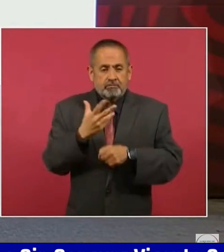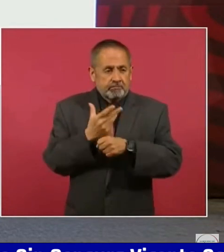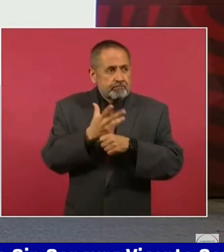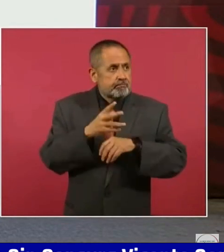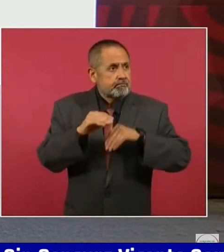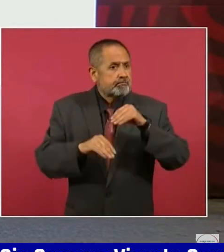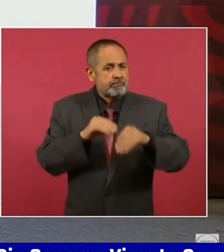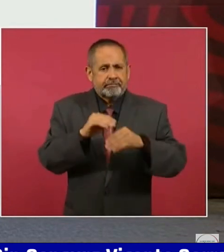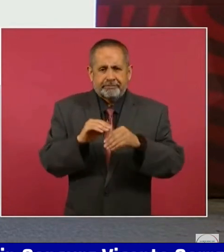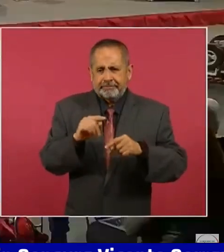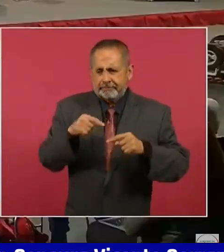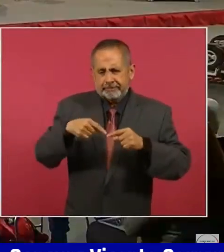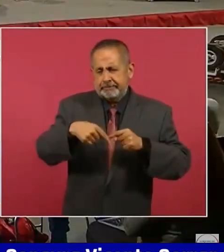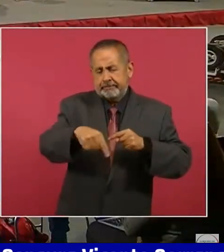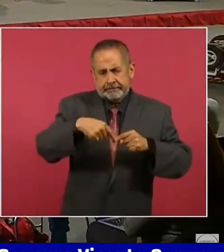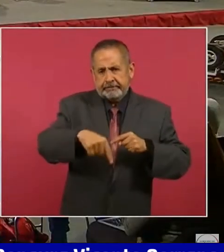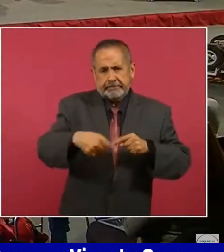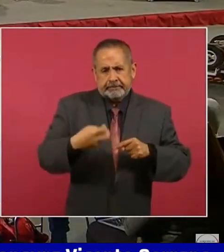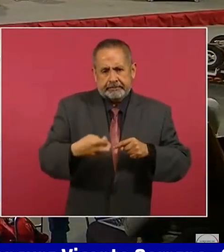en los últimos meses